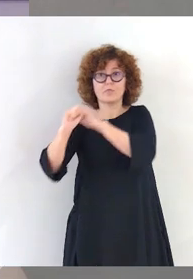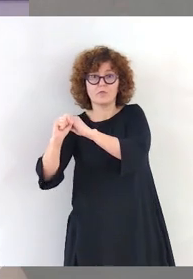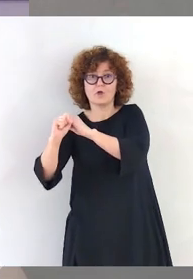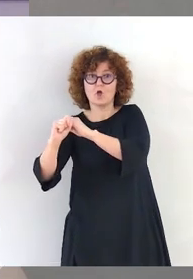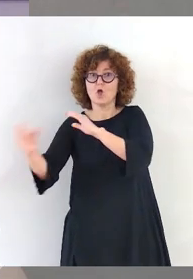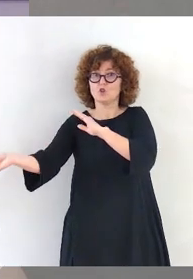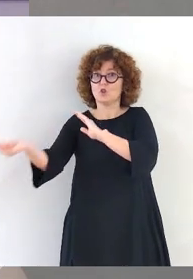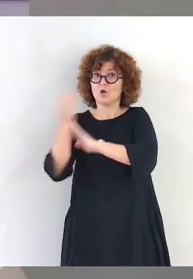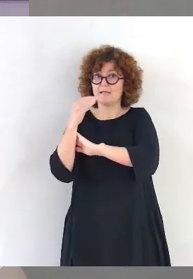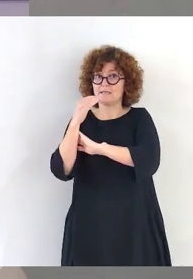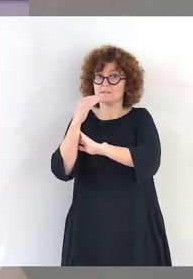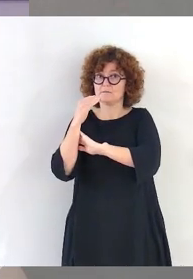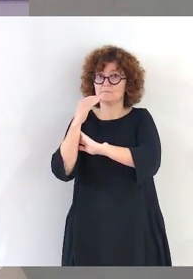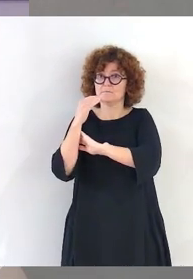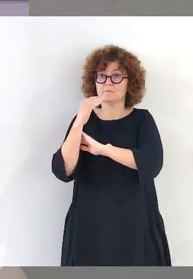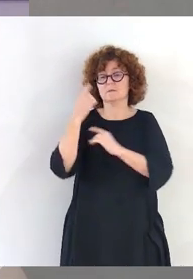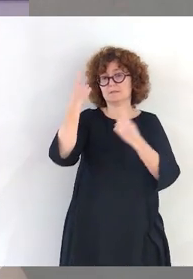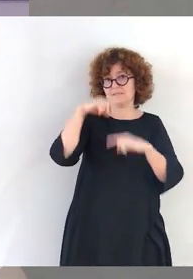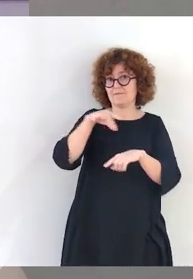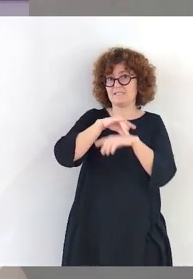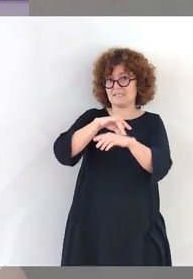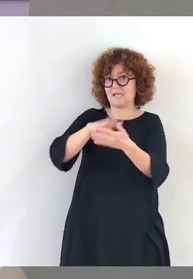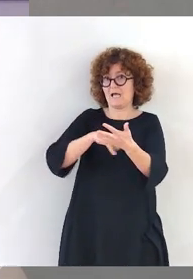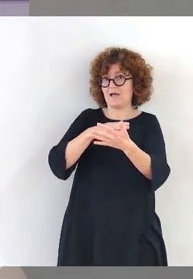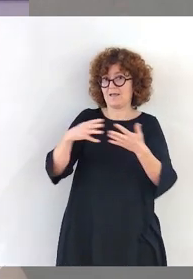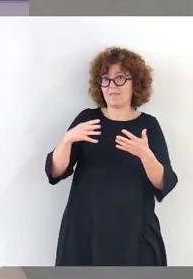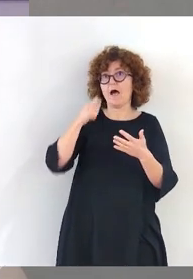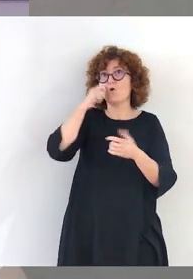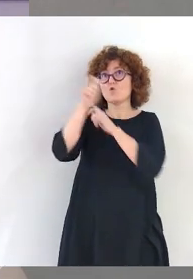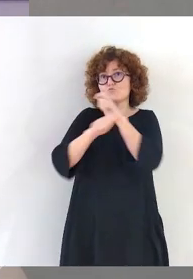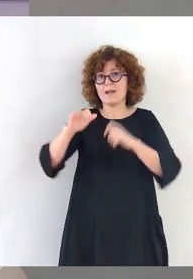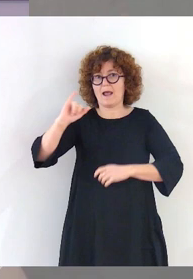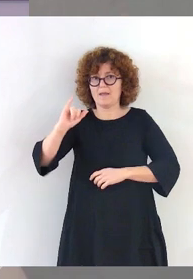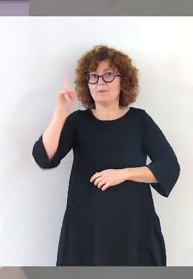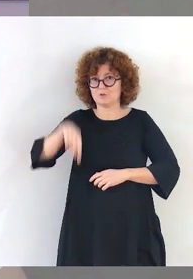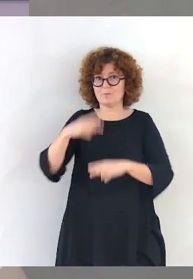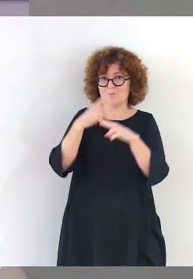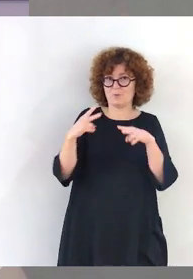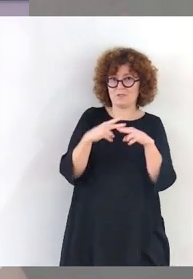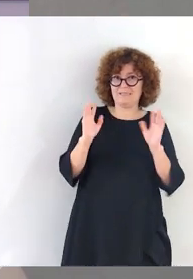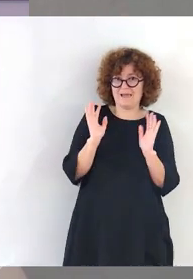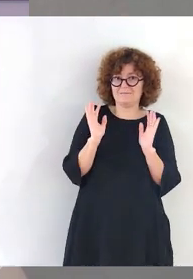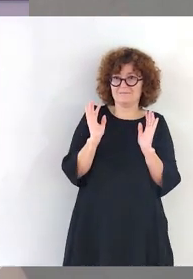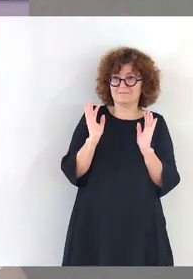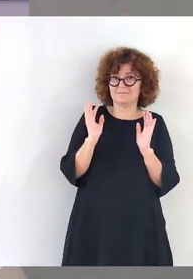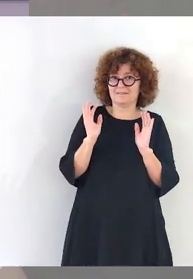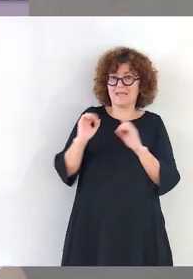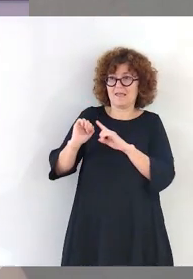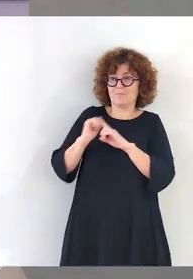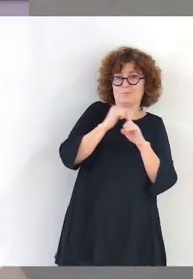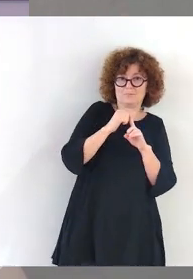agenda hay una agenda humana Pero hay una agenda política que sobr nada y sobrepuja a la agenda